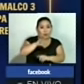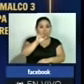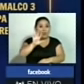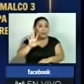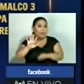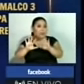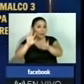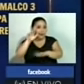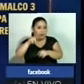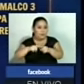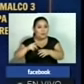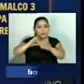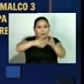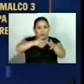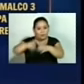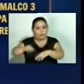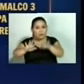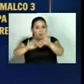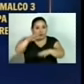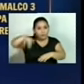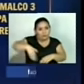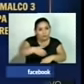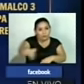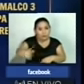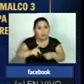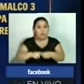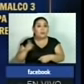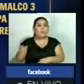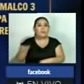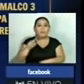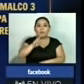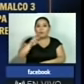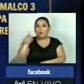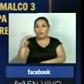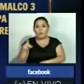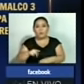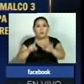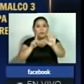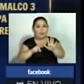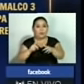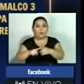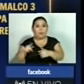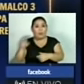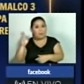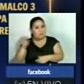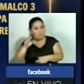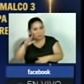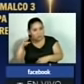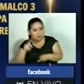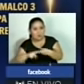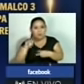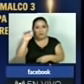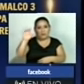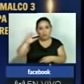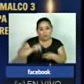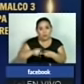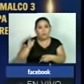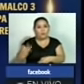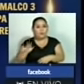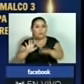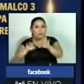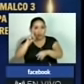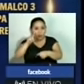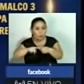15, San Martín, 9, Cuscatancingo, 9 y Santo Tomás, 6. Ayutuxtepeque, 6, Tonacatepeque, 5, San Marcos,